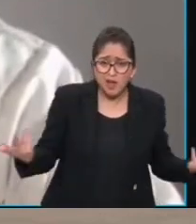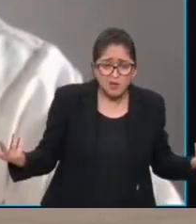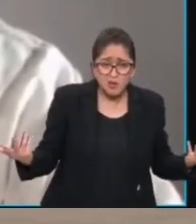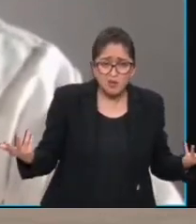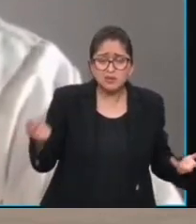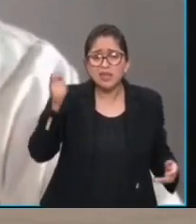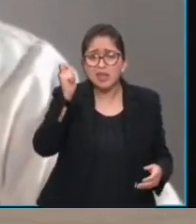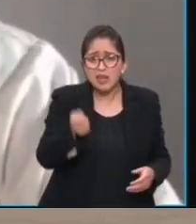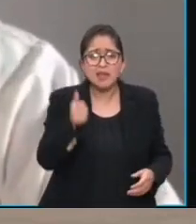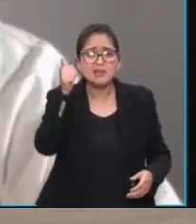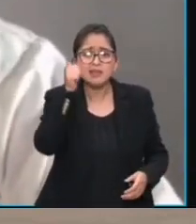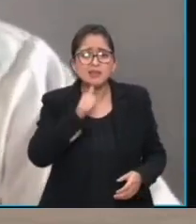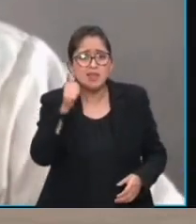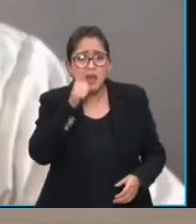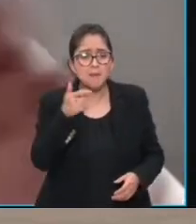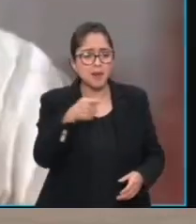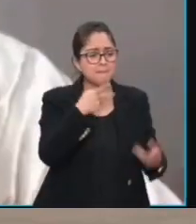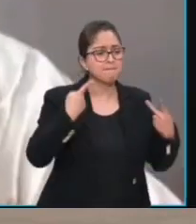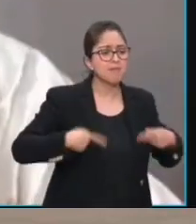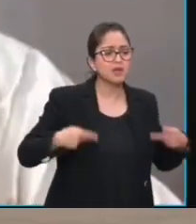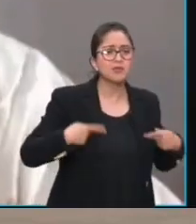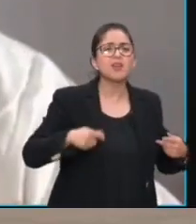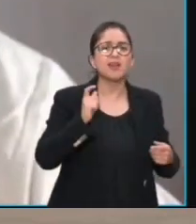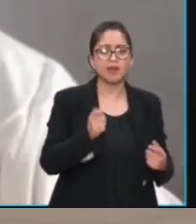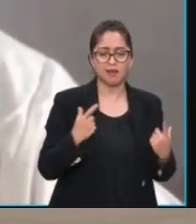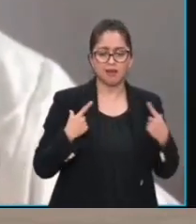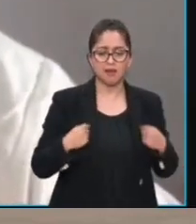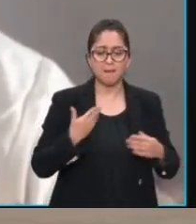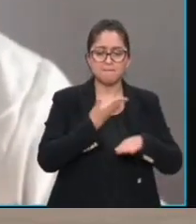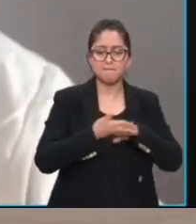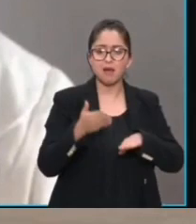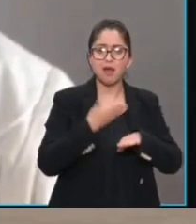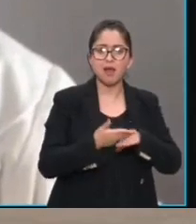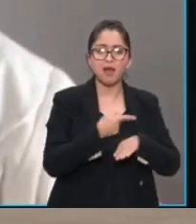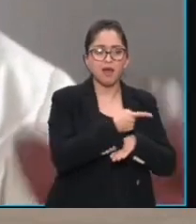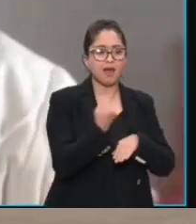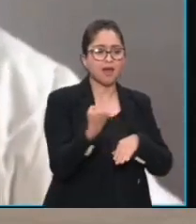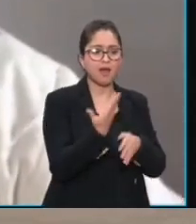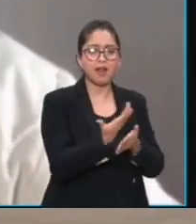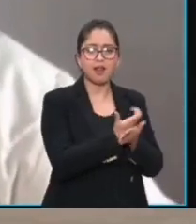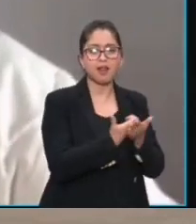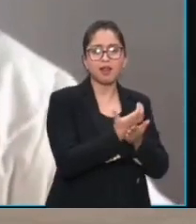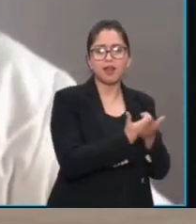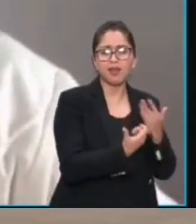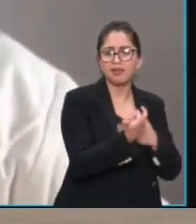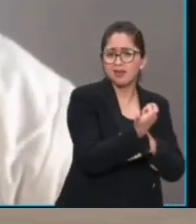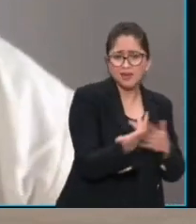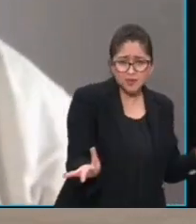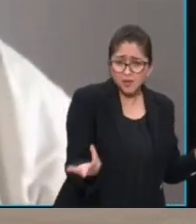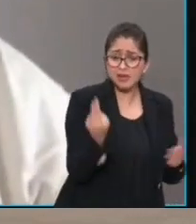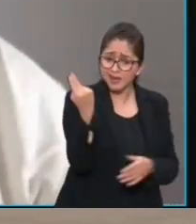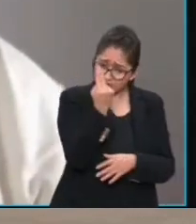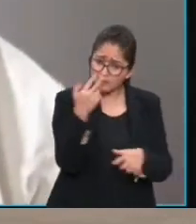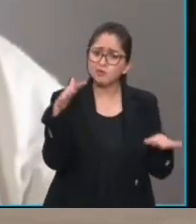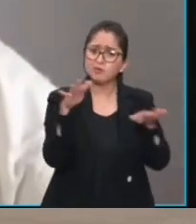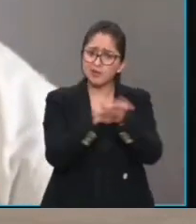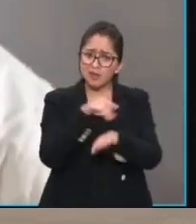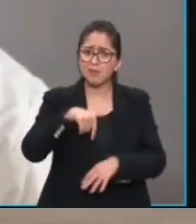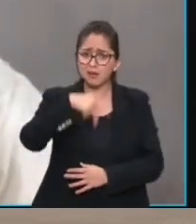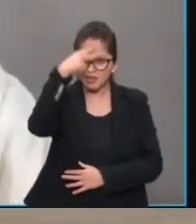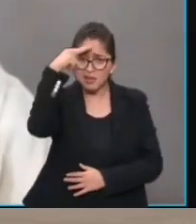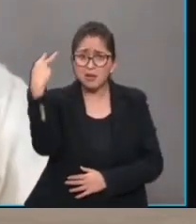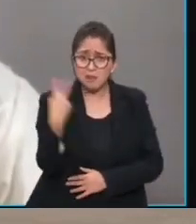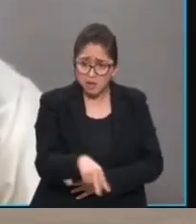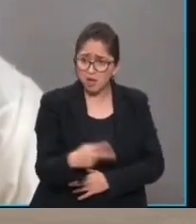del cártel de la Bata Blanca. Y esto no puede seguir así en este país. Esto ha ido cambiando, claro que ha ido cambiando, y a un